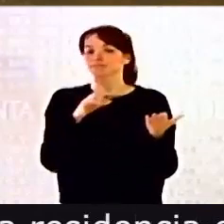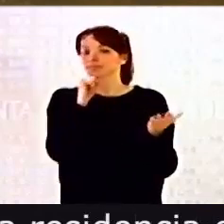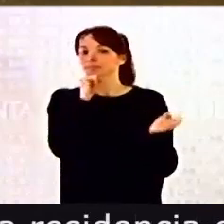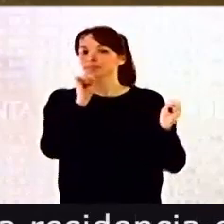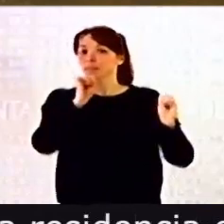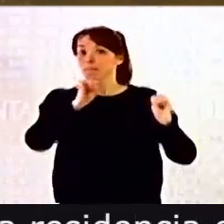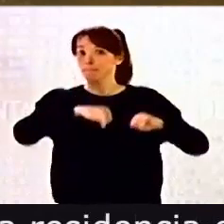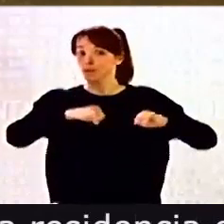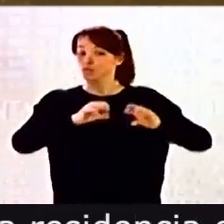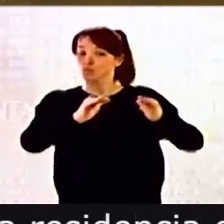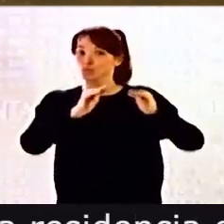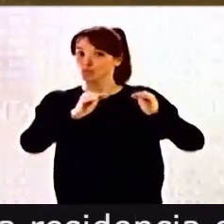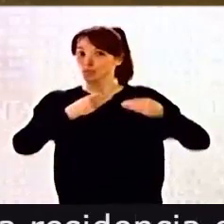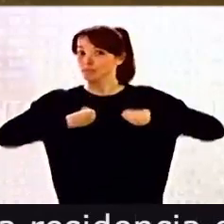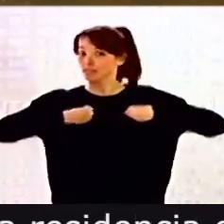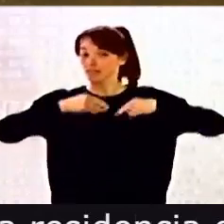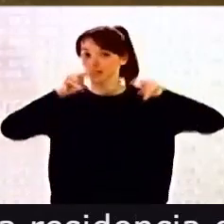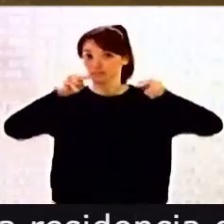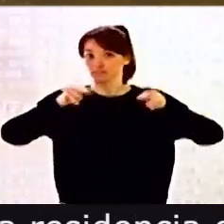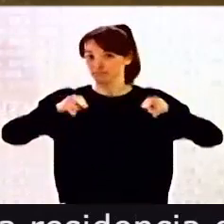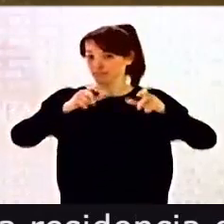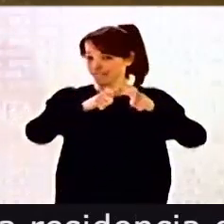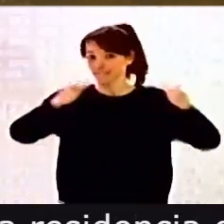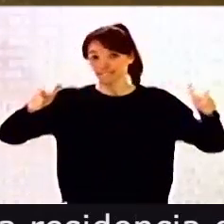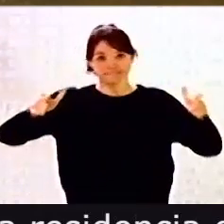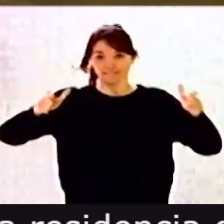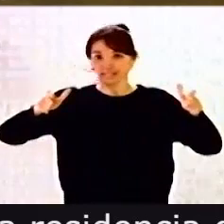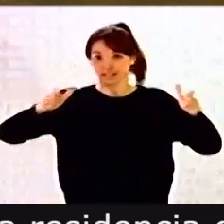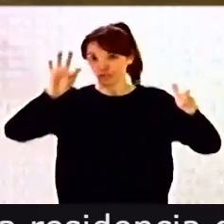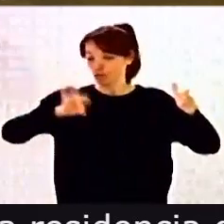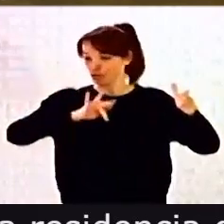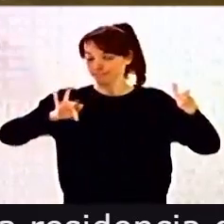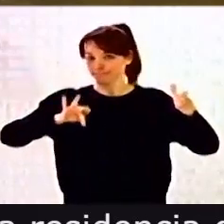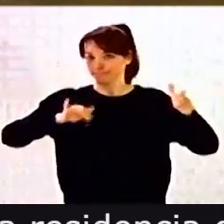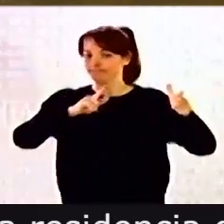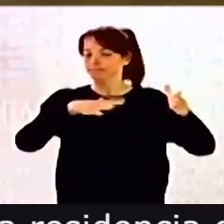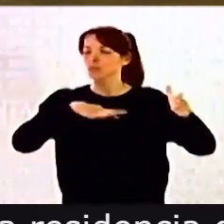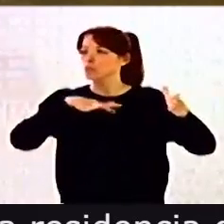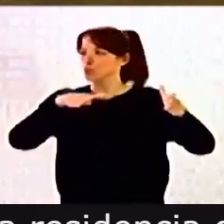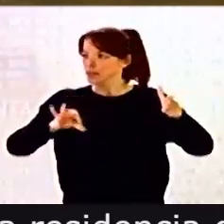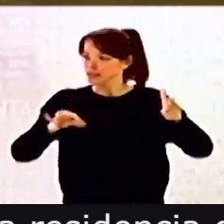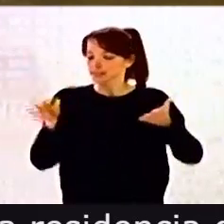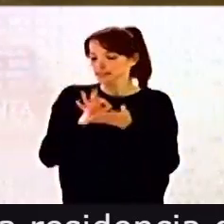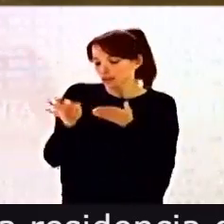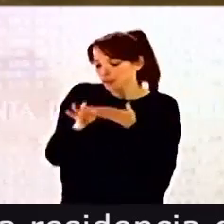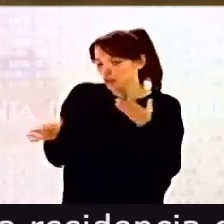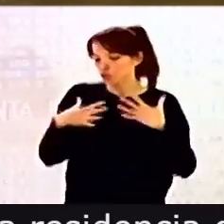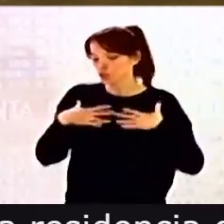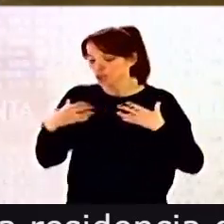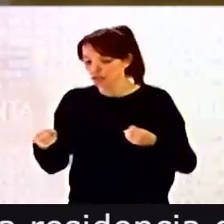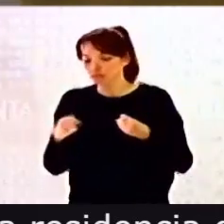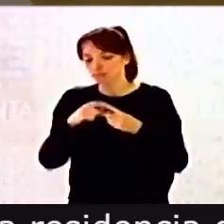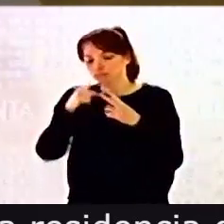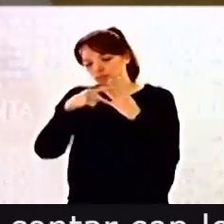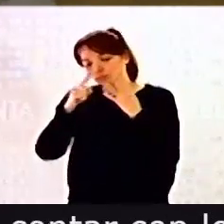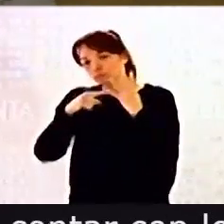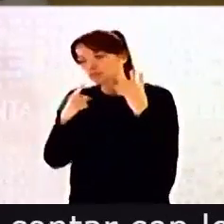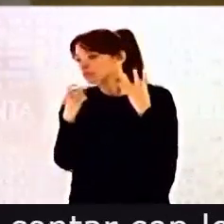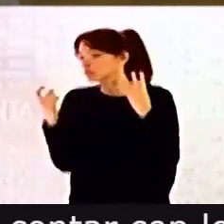que tiene en este momento en toda la comunidad autónoma, pueda contar con todos los servicios sanitarios que hagan falta